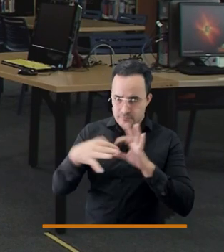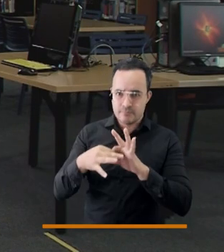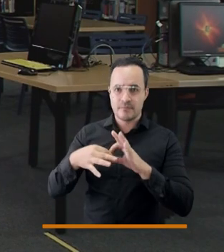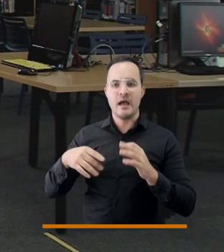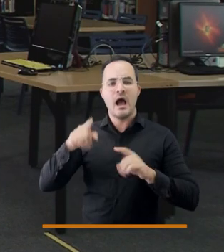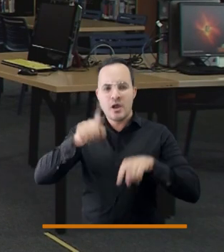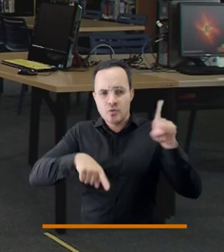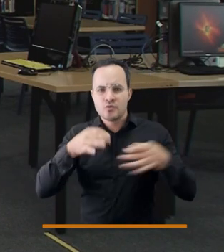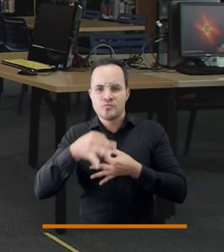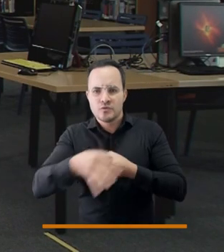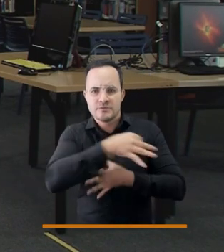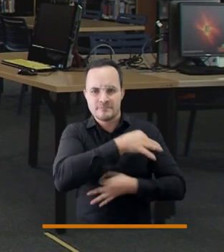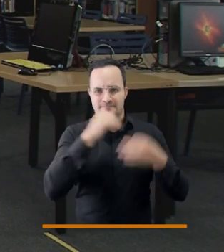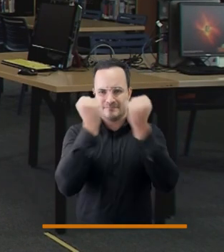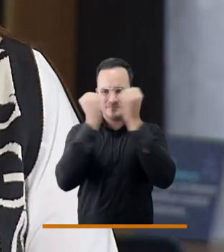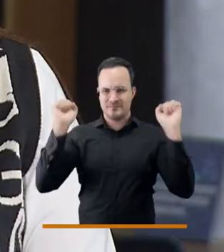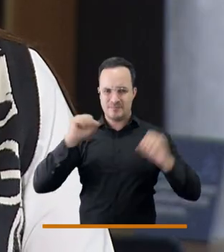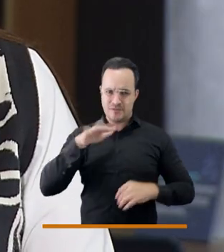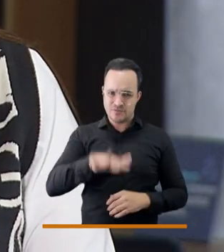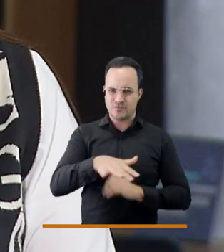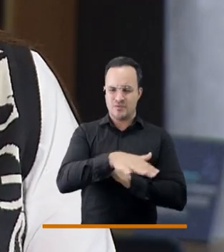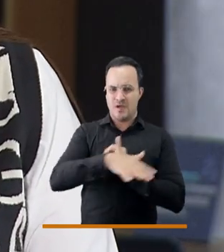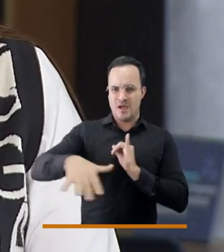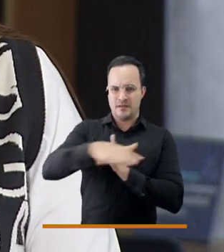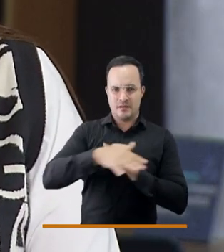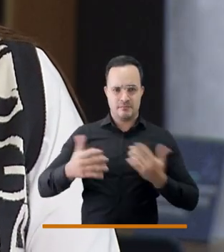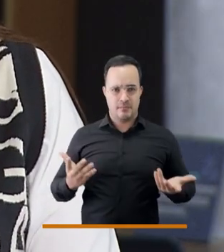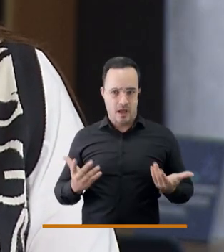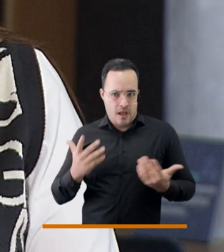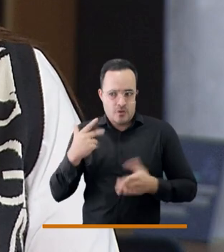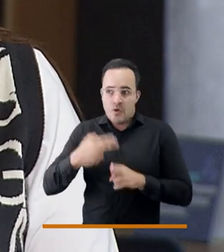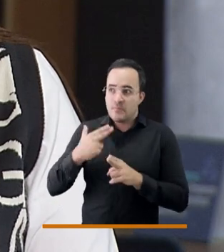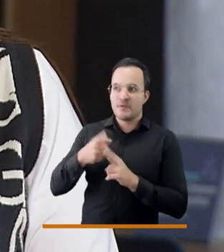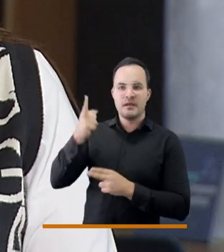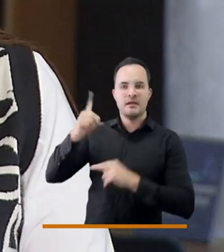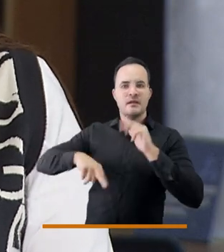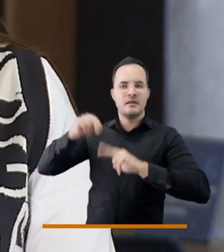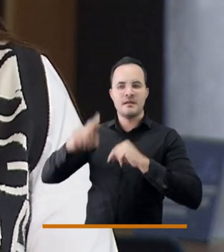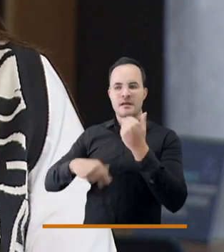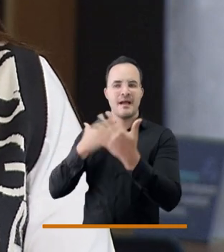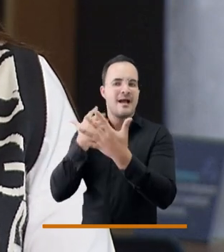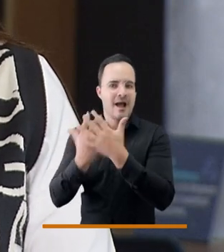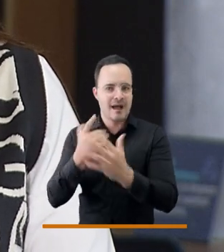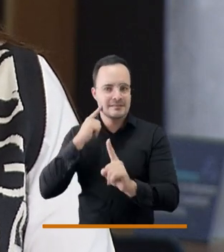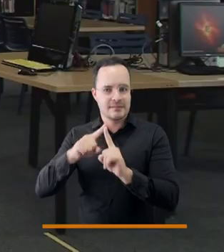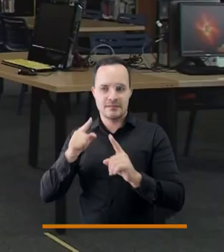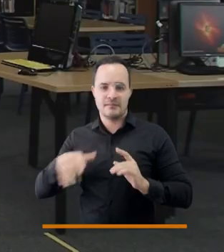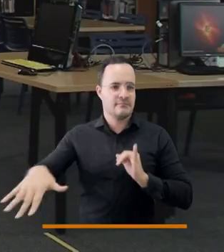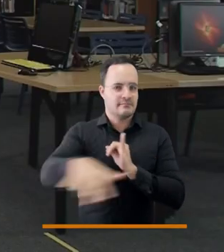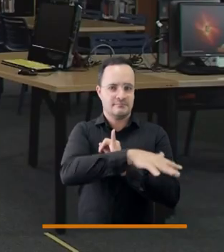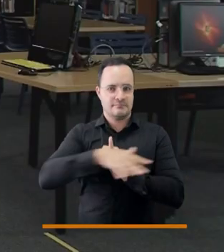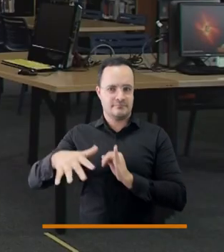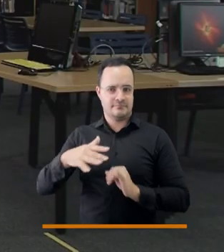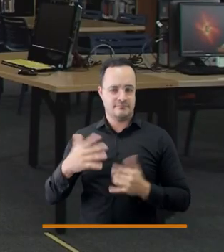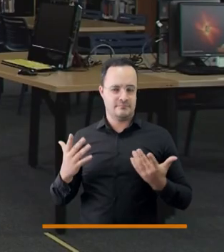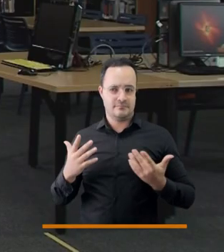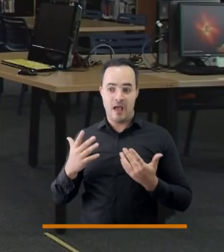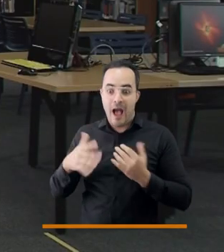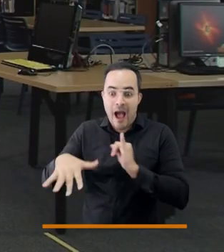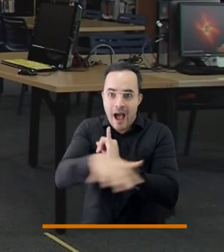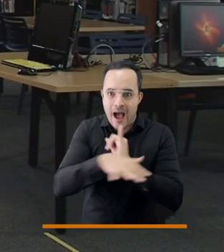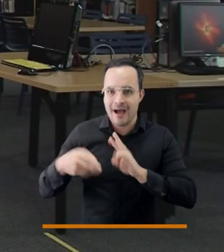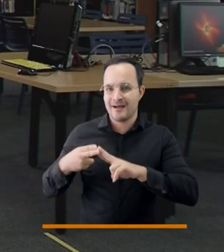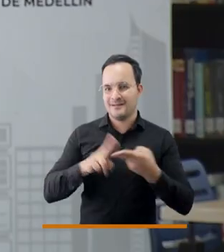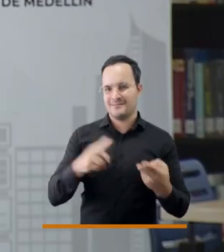municipios del área metropolitana. Por eso se llama cárcel metropolitana para sindicados. Bueno, pues ya vamos